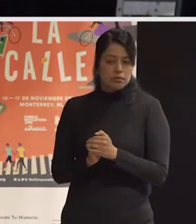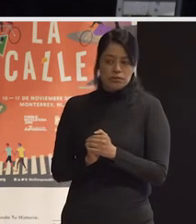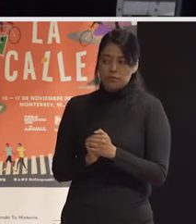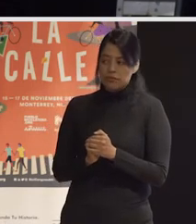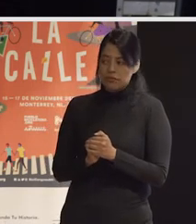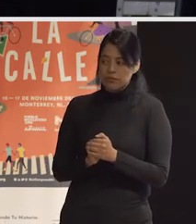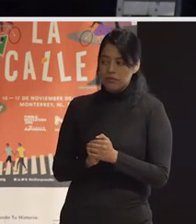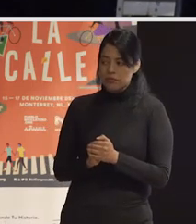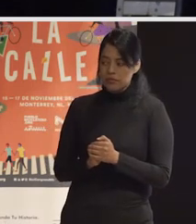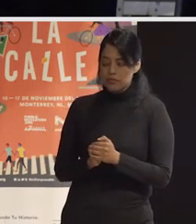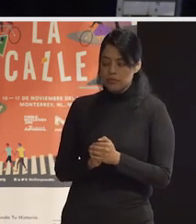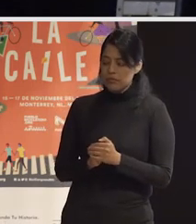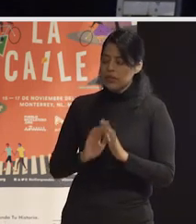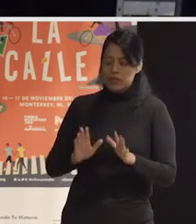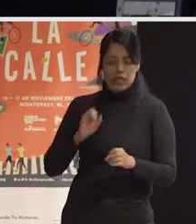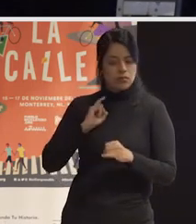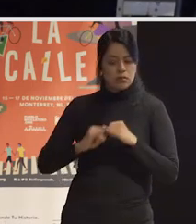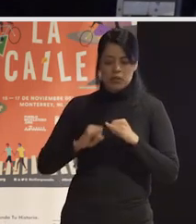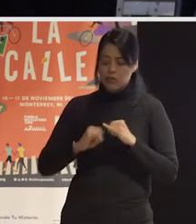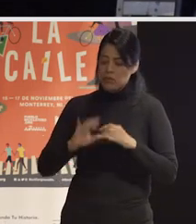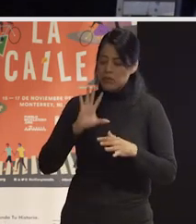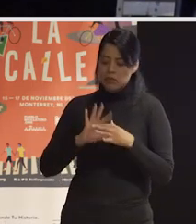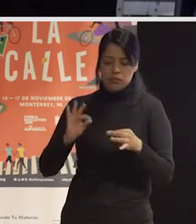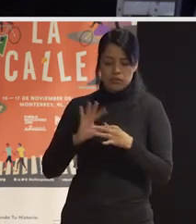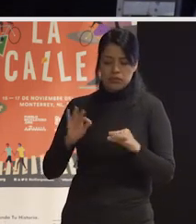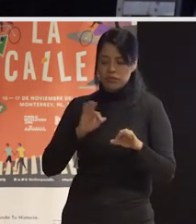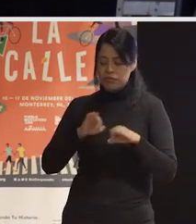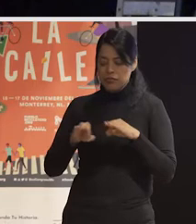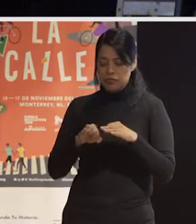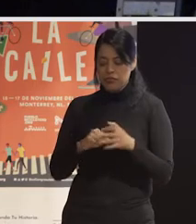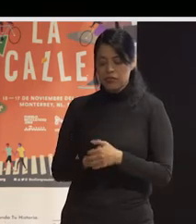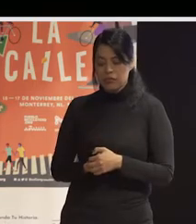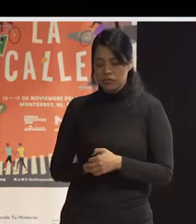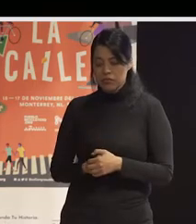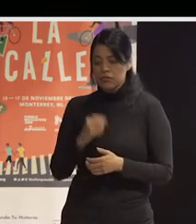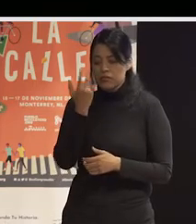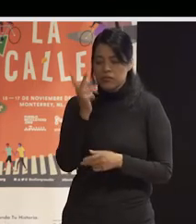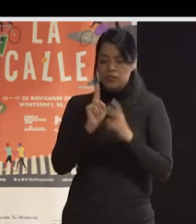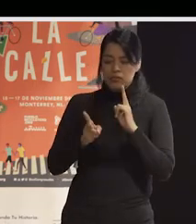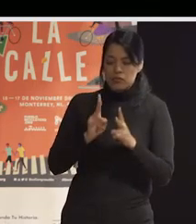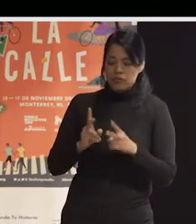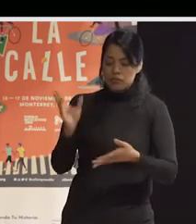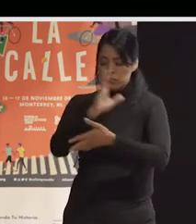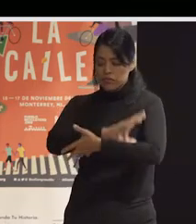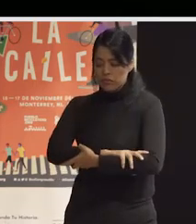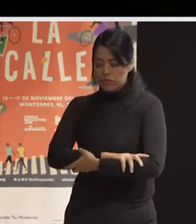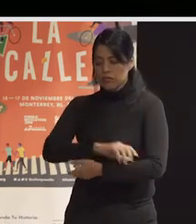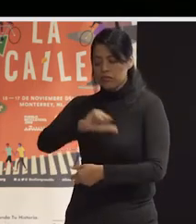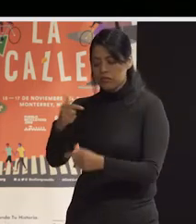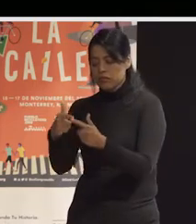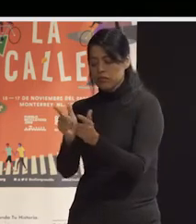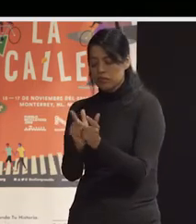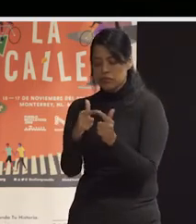y termino con la parte de explicar nuestro trabajo y más bien quiero hablar de nuestras relaciones con otros